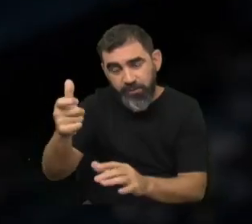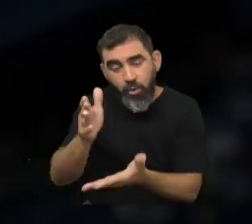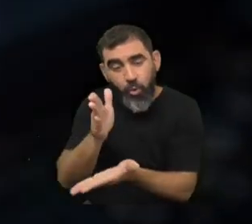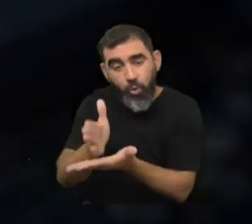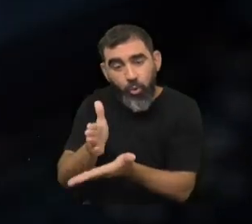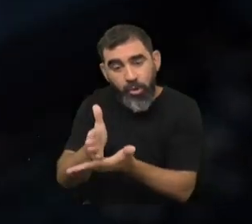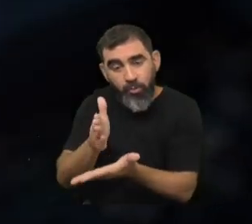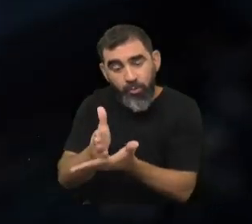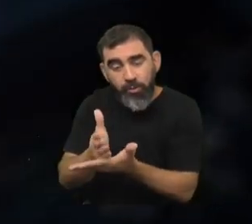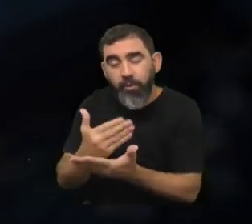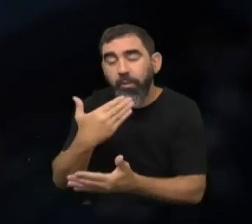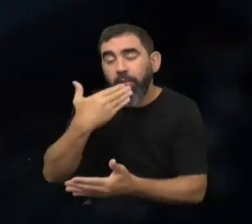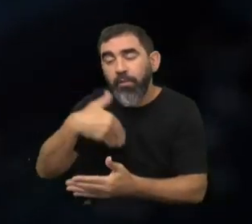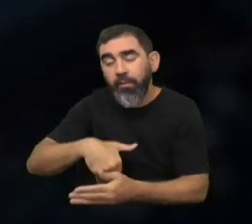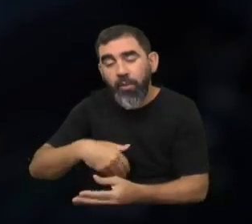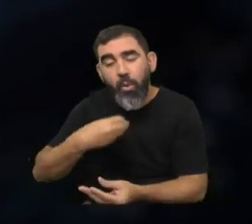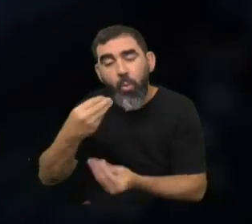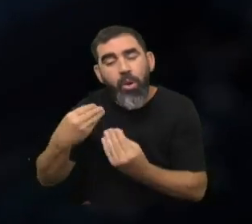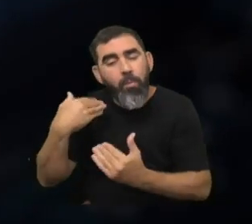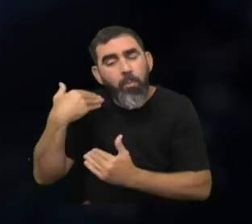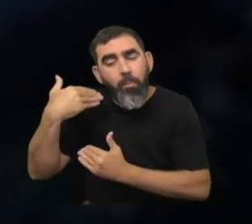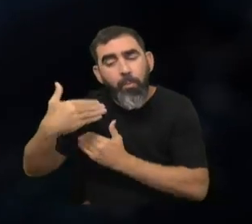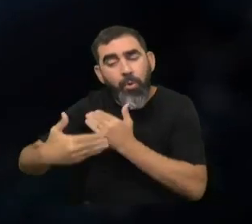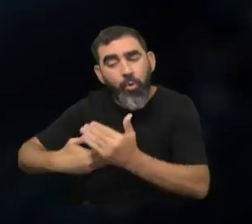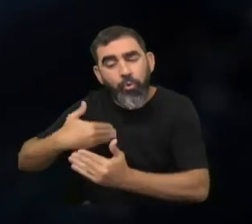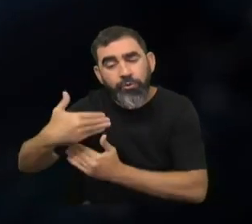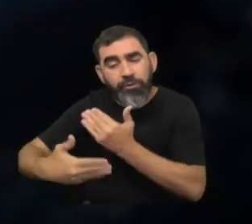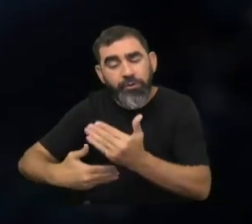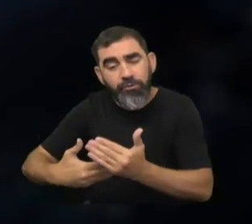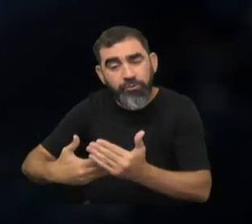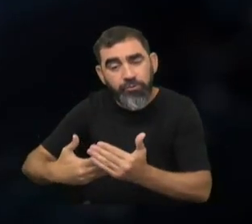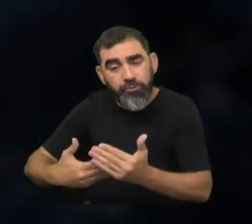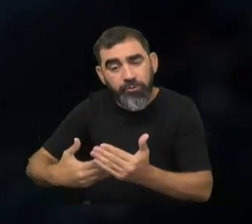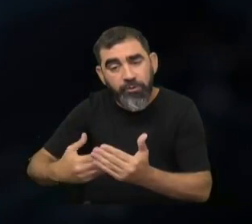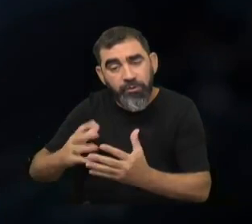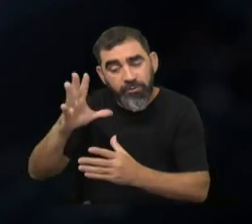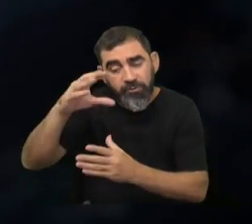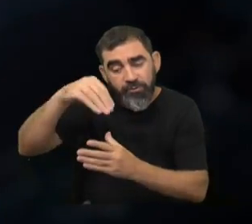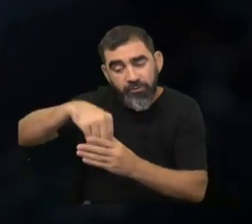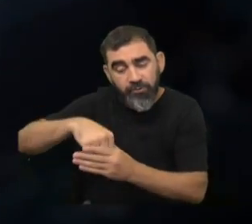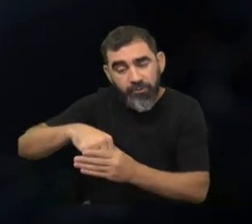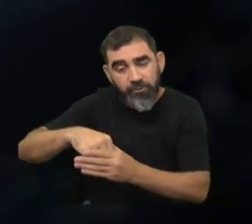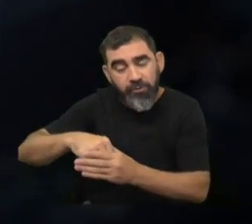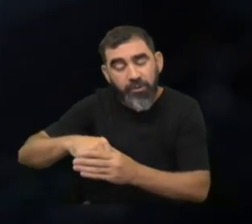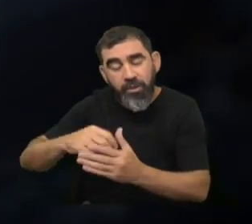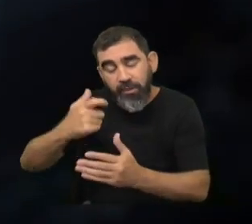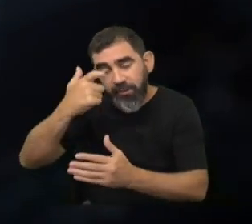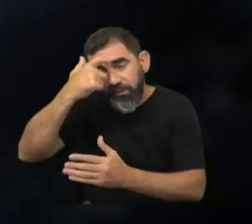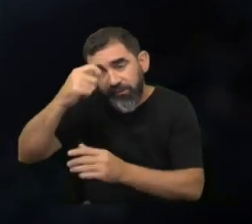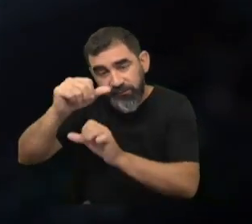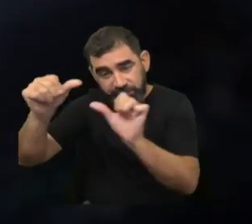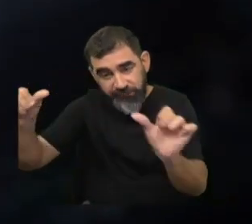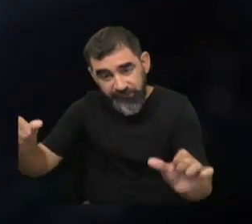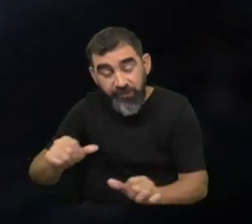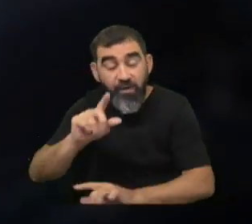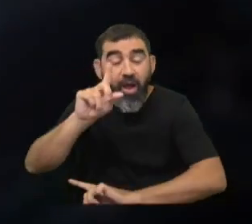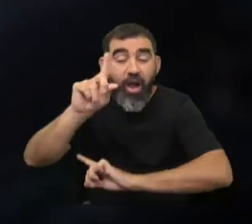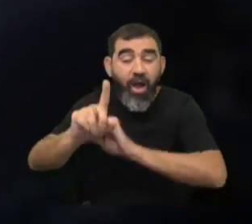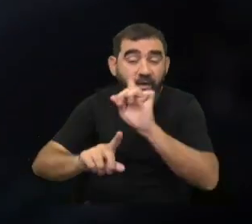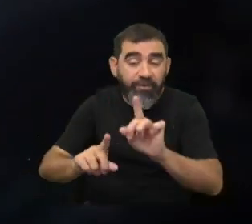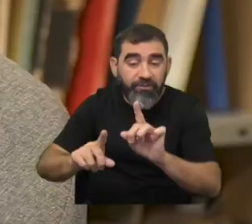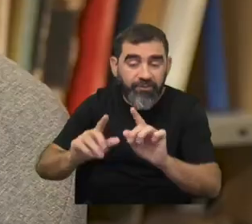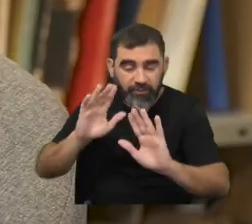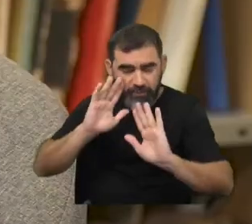con entender cuáles son los procesos que tienen lugar adentro de esa práctica científica, que muchas veces es